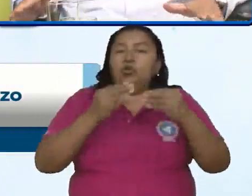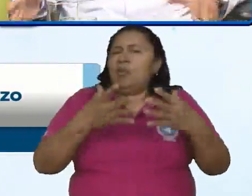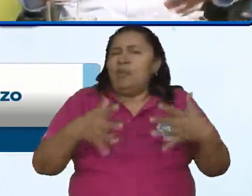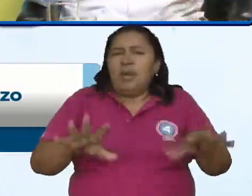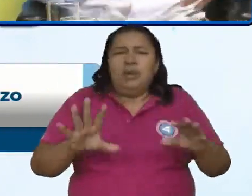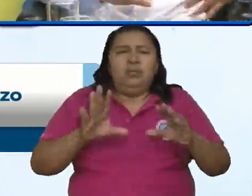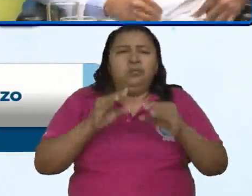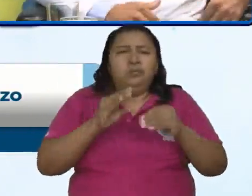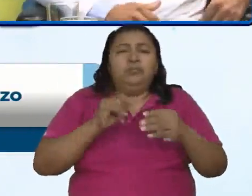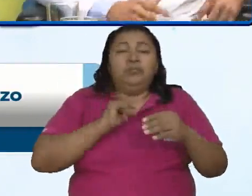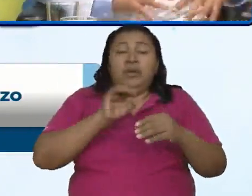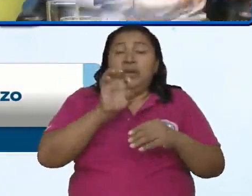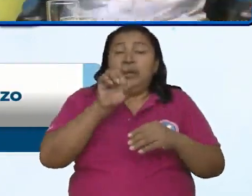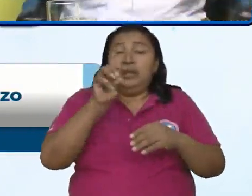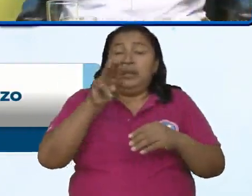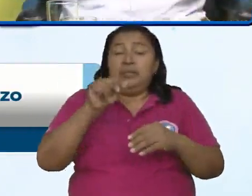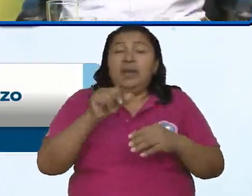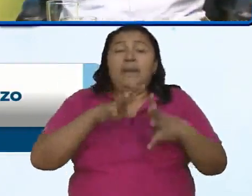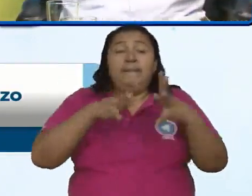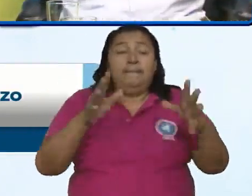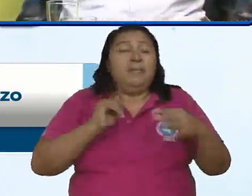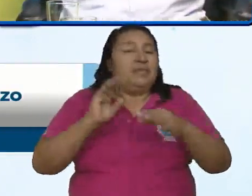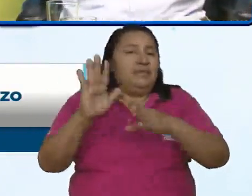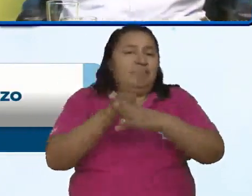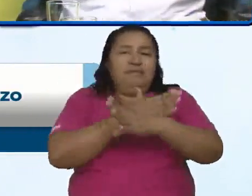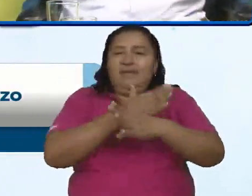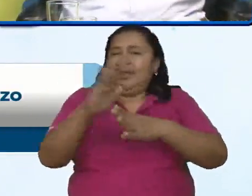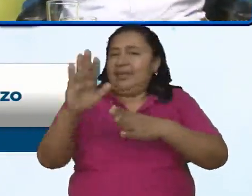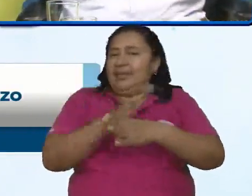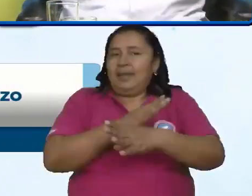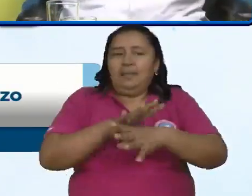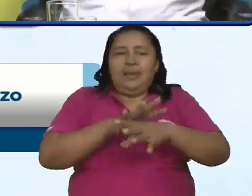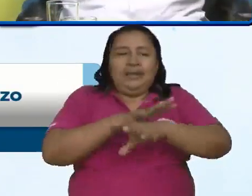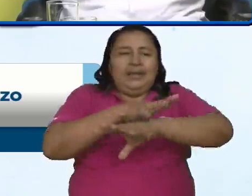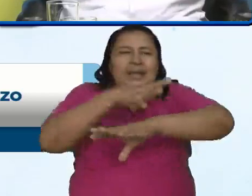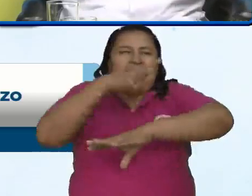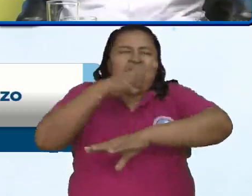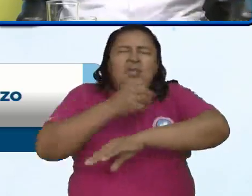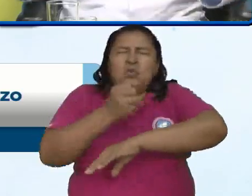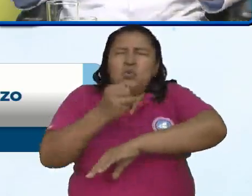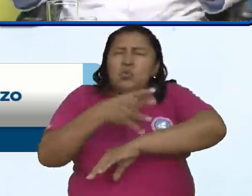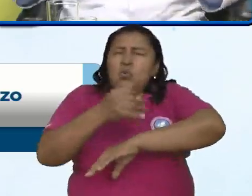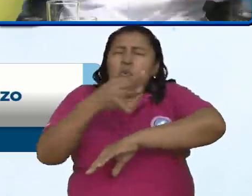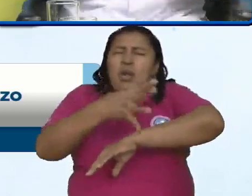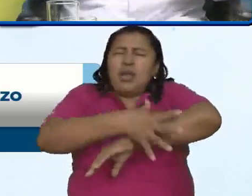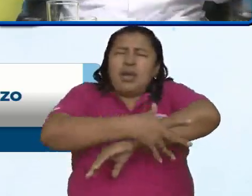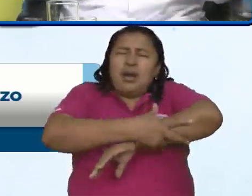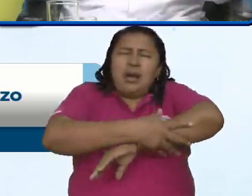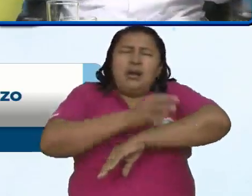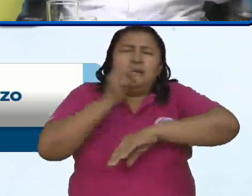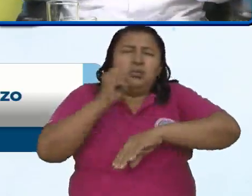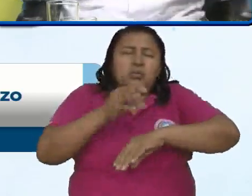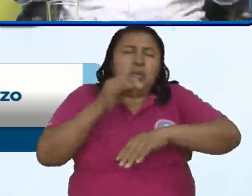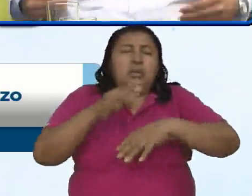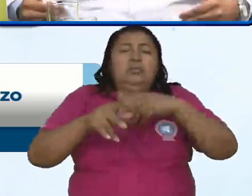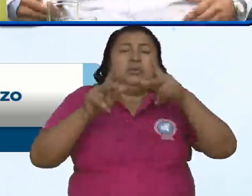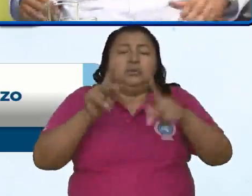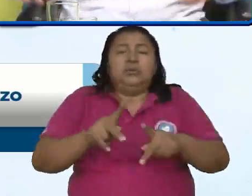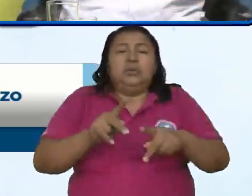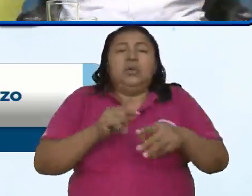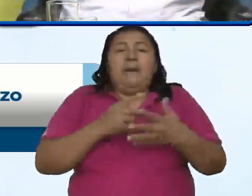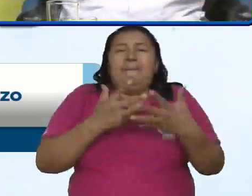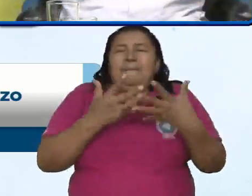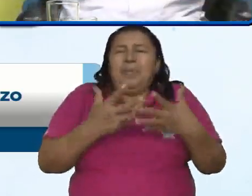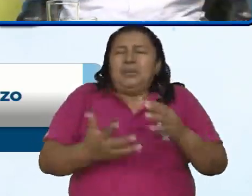embarazo. El edema de la trombosis es totalmente diferente. Distinto. Es más grande, es doloroso. El edema del embarazo no duele. Se recarga